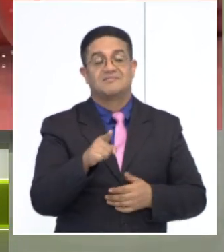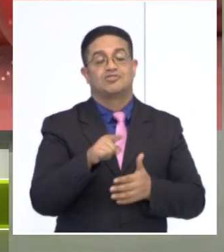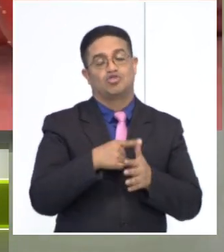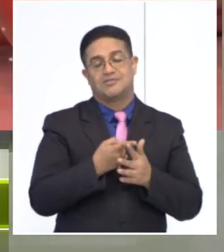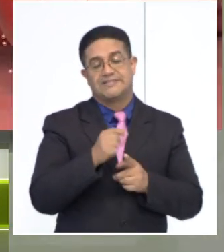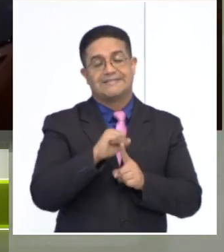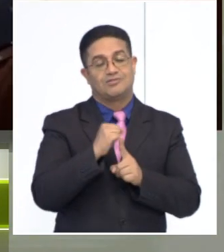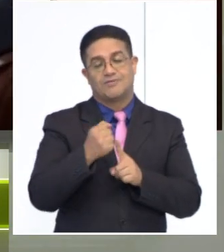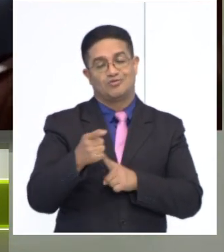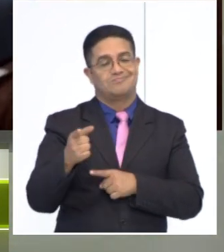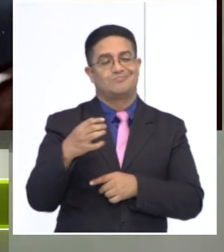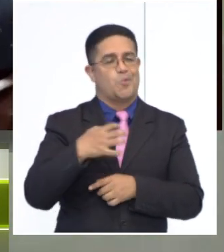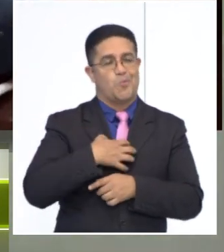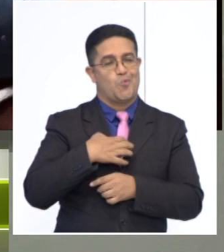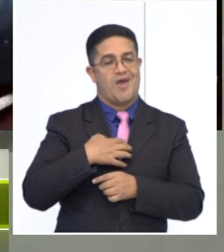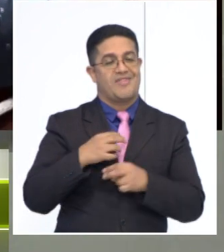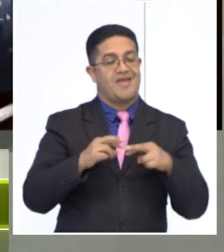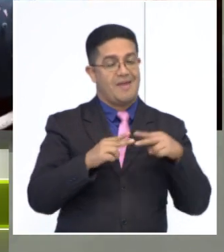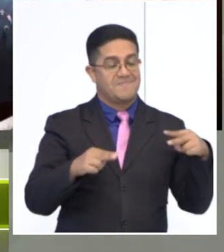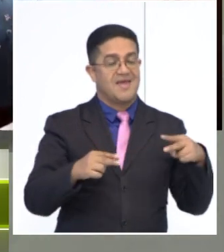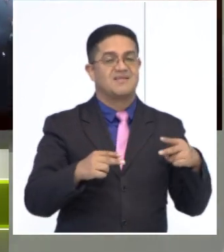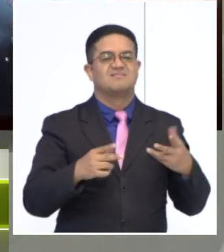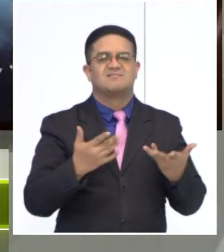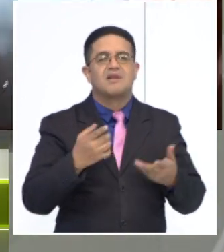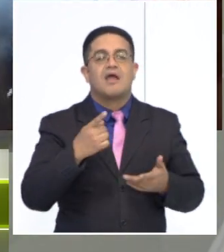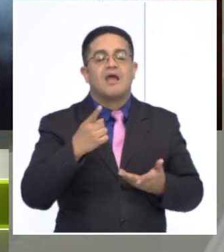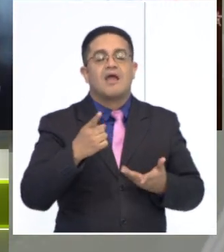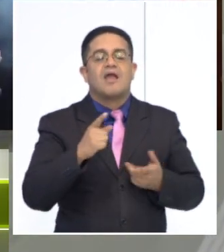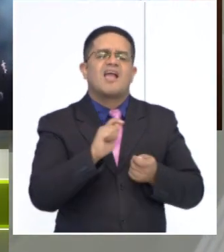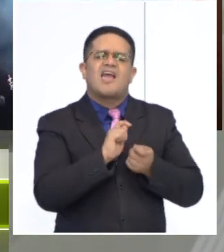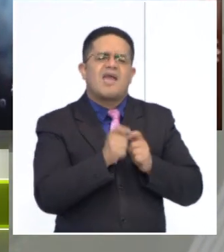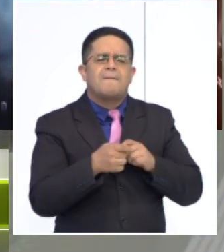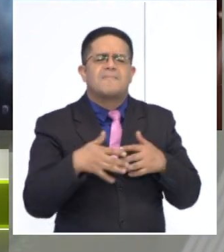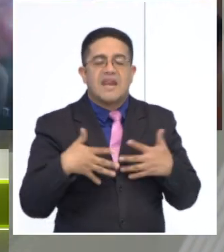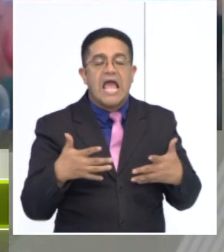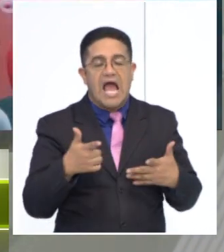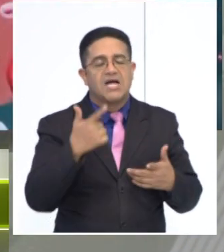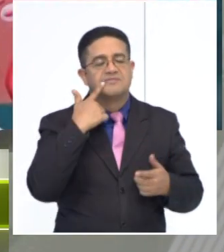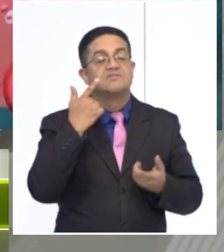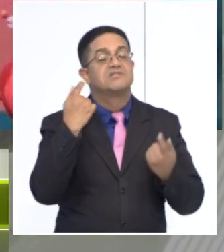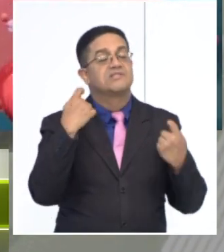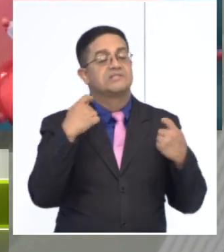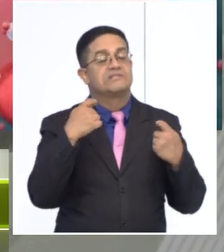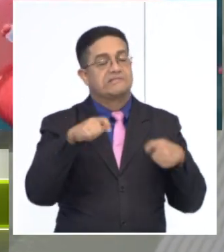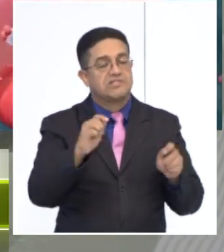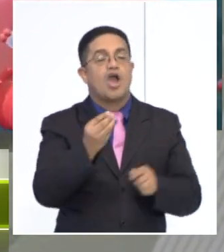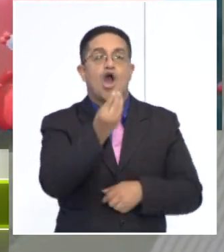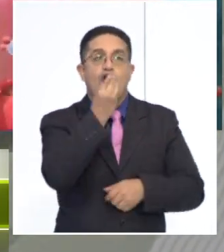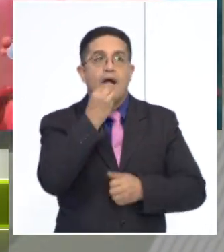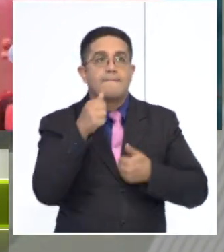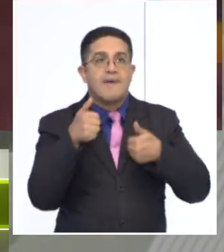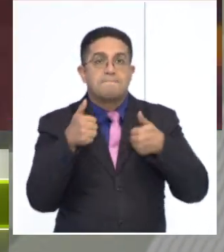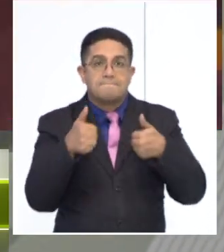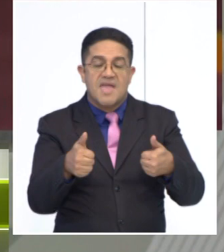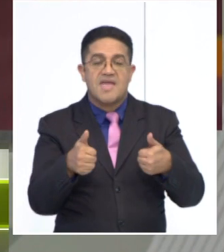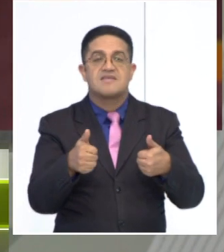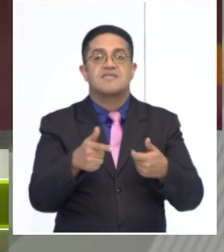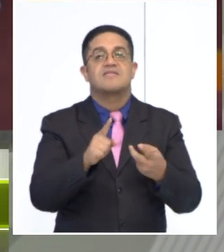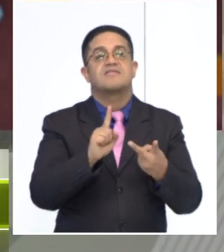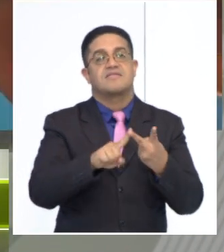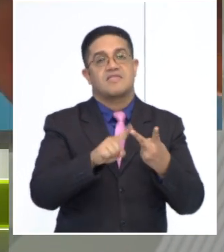puedes modificar, tienes que modificar lo que sí puedes hacer, que es tratar de comer lo más saludable posible y